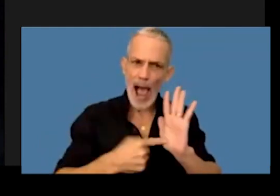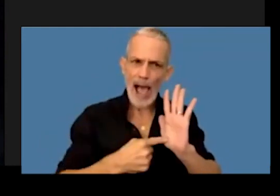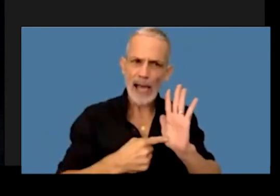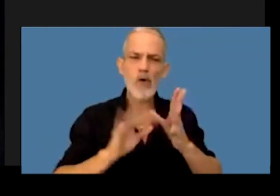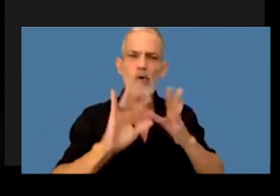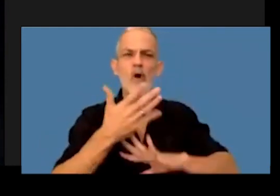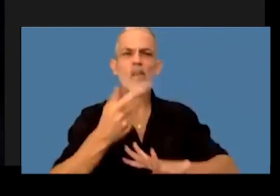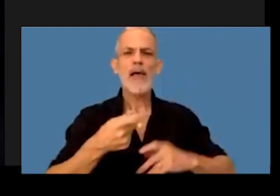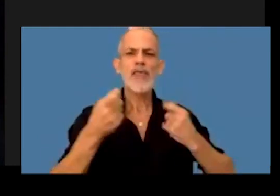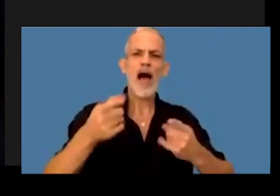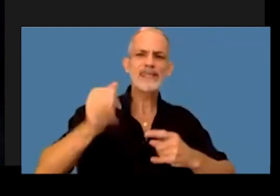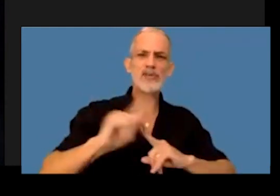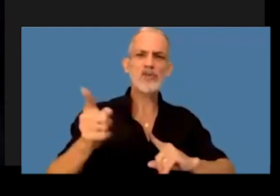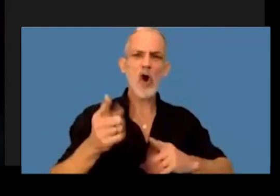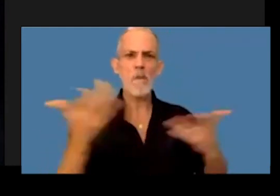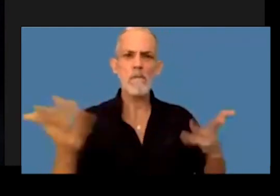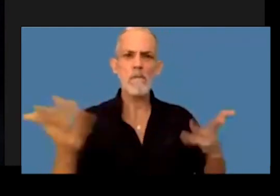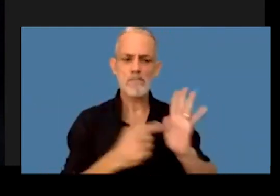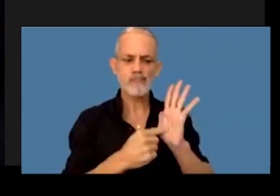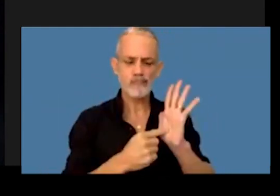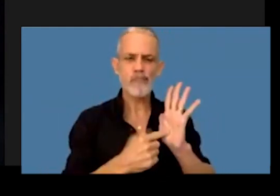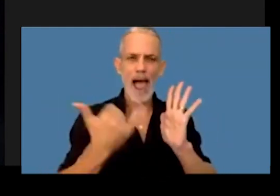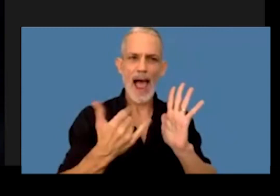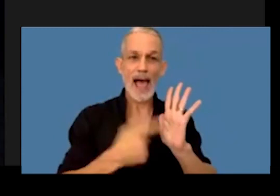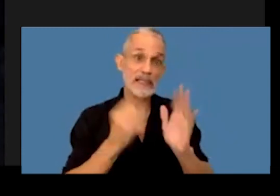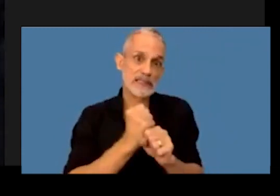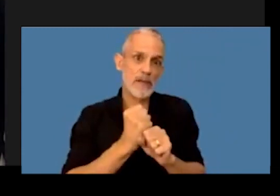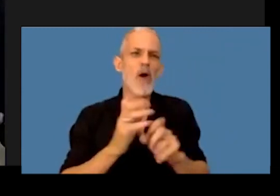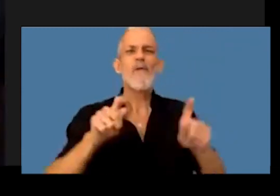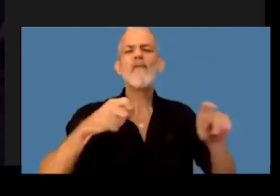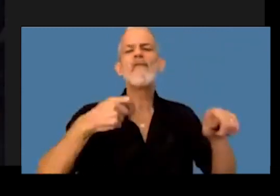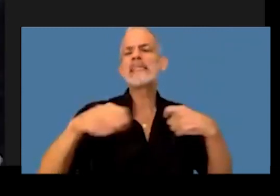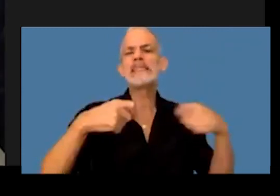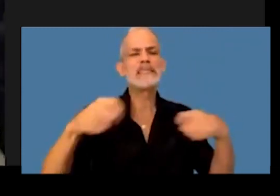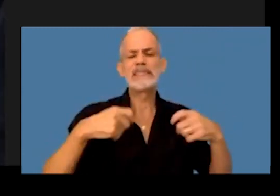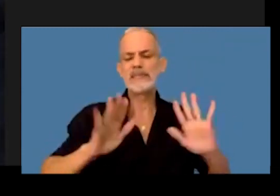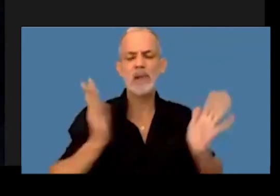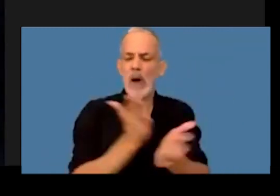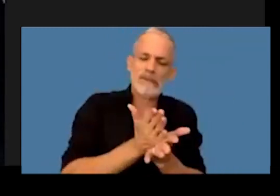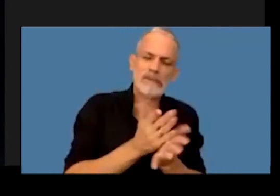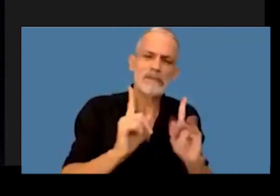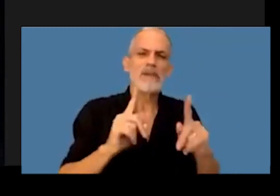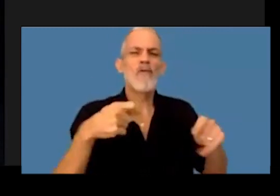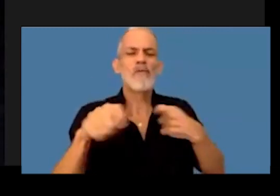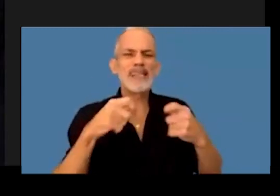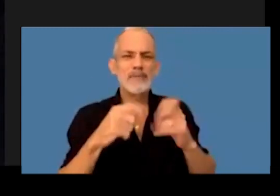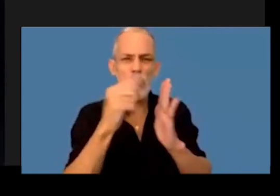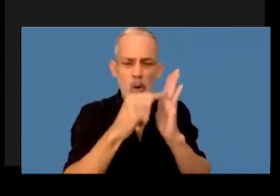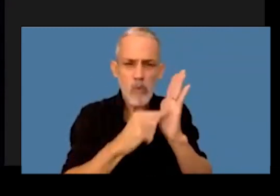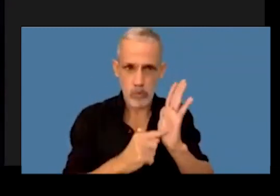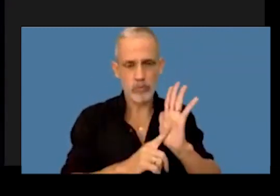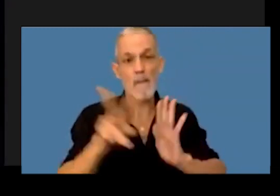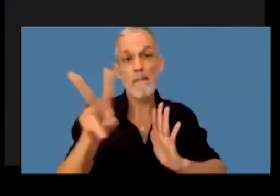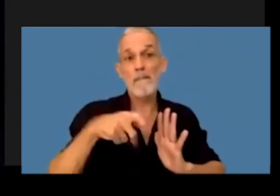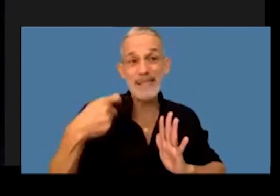entrega o no. Se está trabajando con la mayor flexibilidad posible, teniendo en cuenta algunas cuestiones. Digo, la pensión